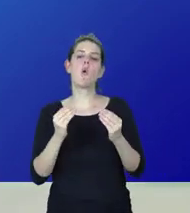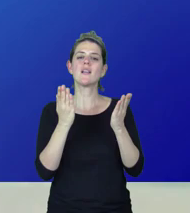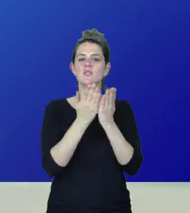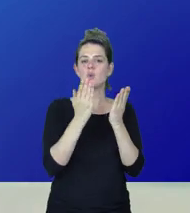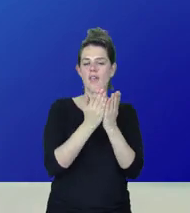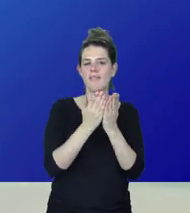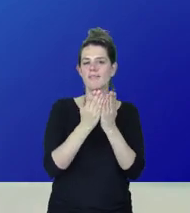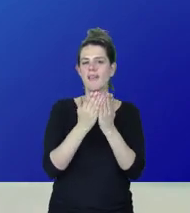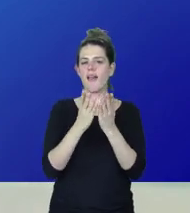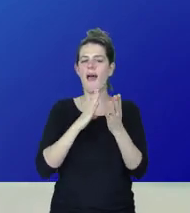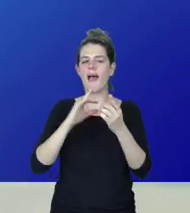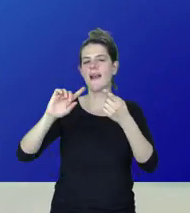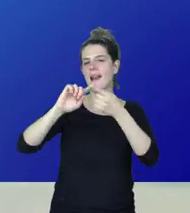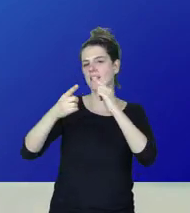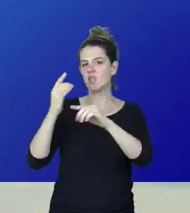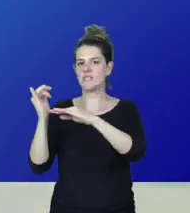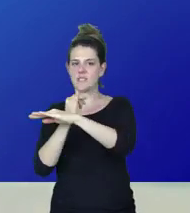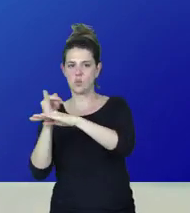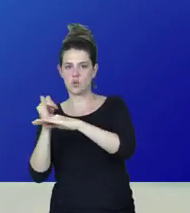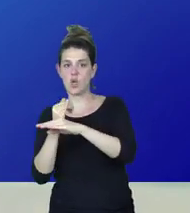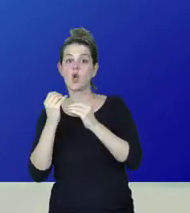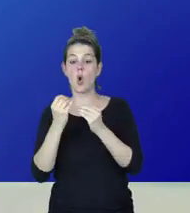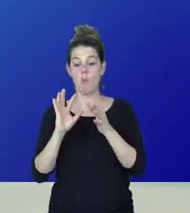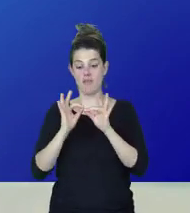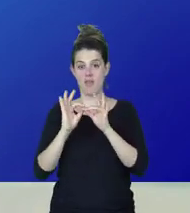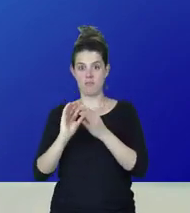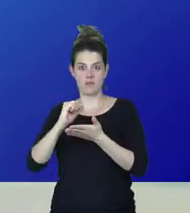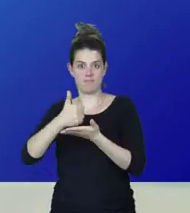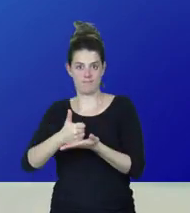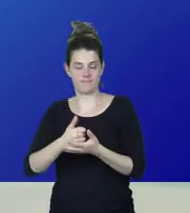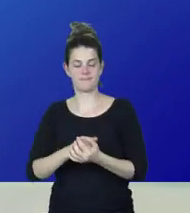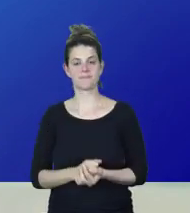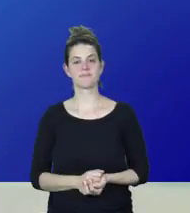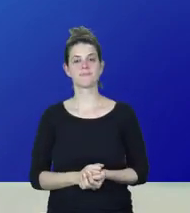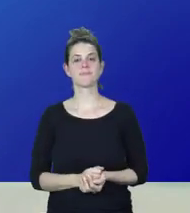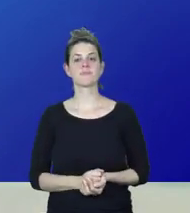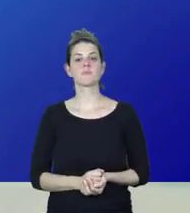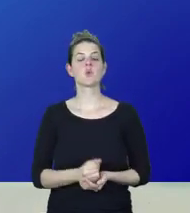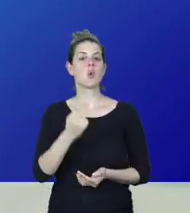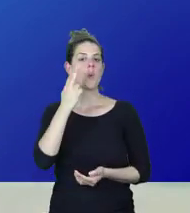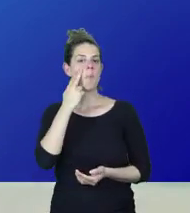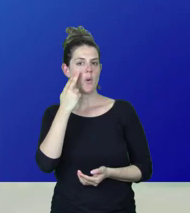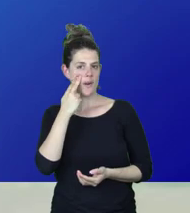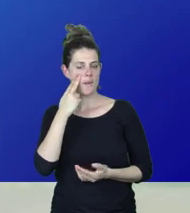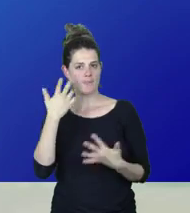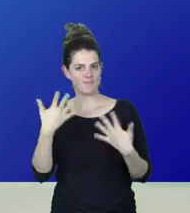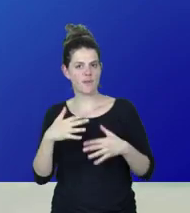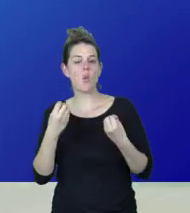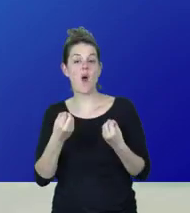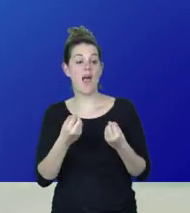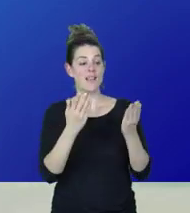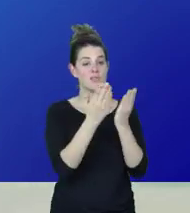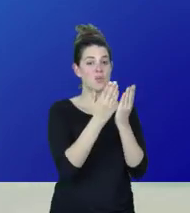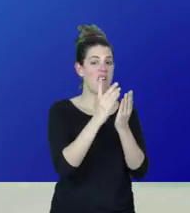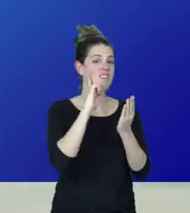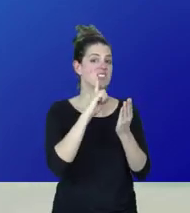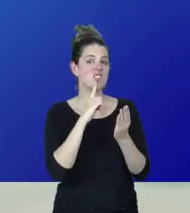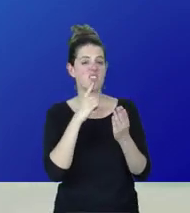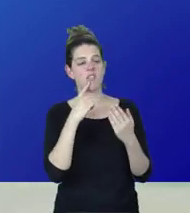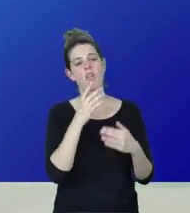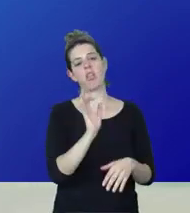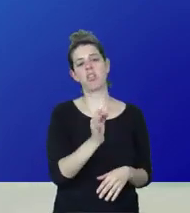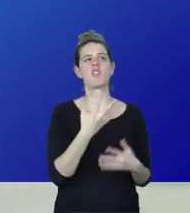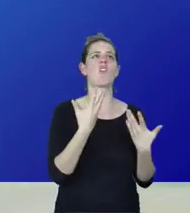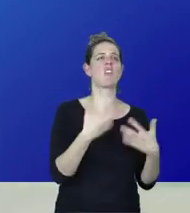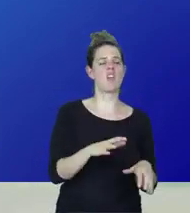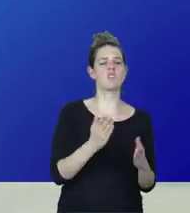cómo el intérprete interviene en esa medida. Un problema que ha aparecido es la deserción de estudiantes o la desmotivación